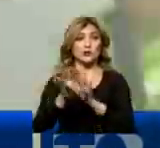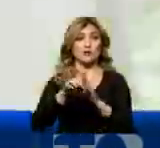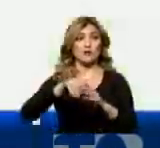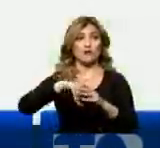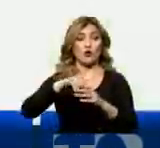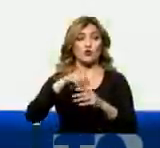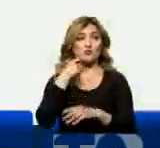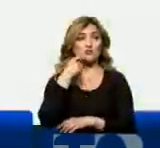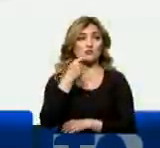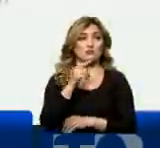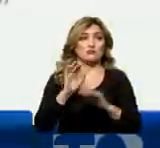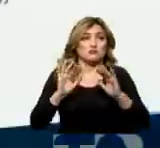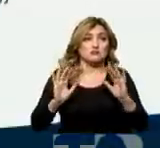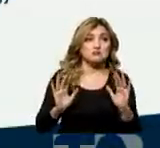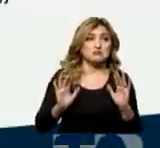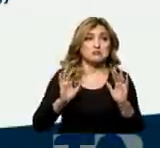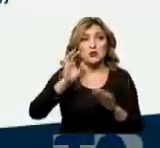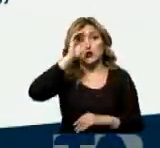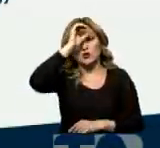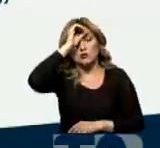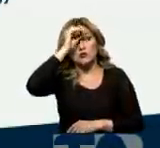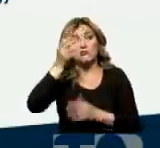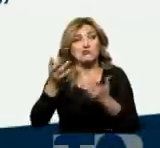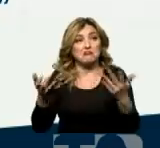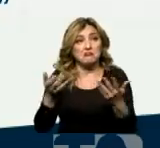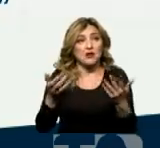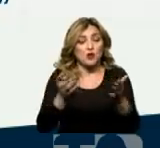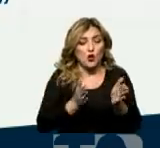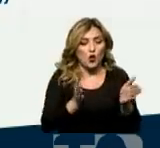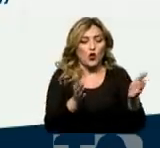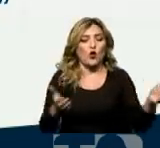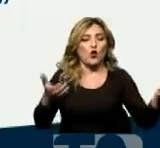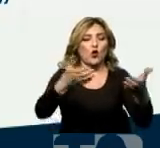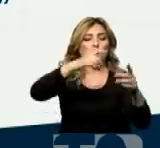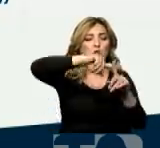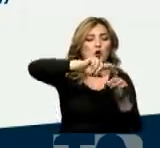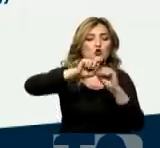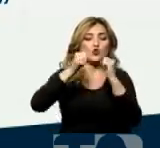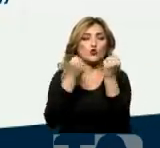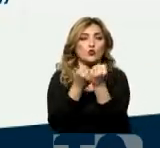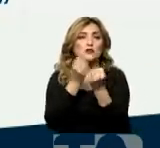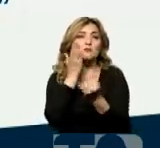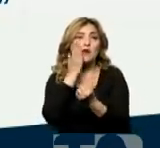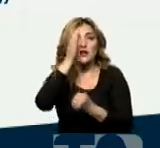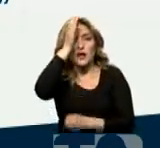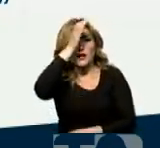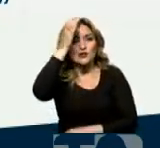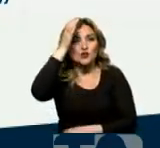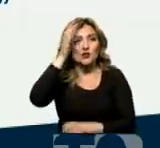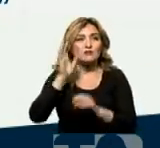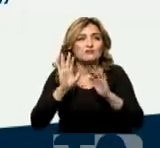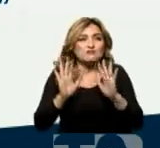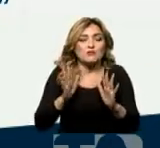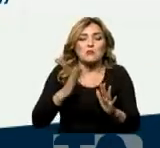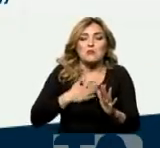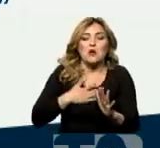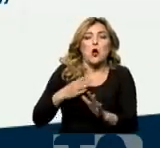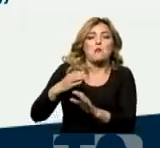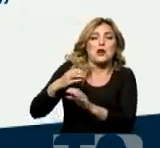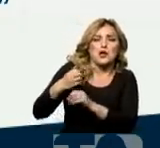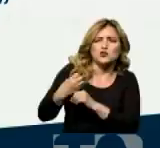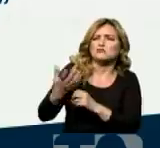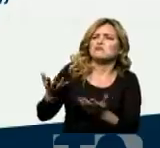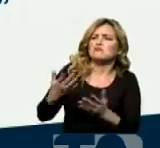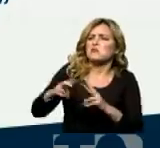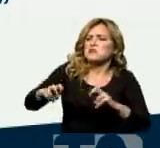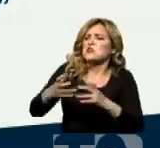fondos. Ella dijo que no sabía si estos venían del Vaticano o de la Sociedad de las Madres Católicas, pues no estaba en su poder ni